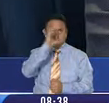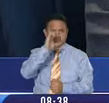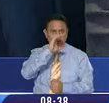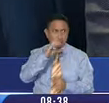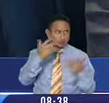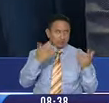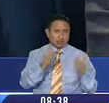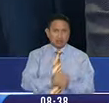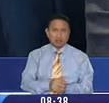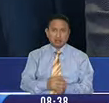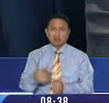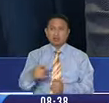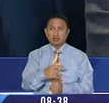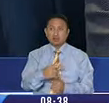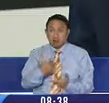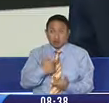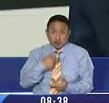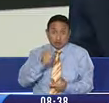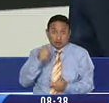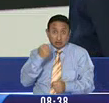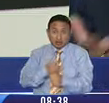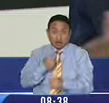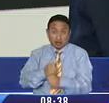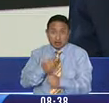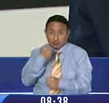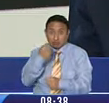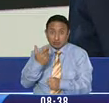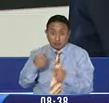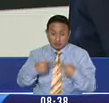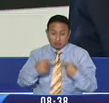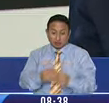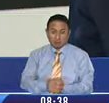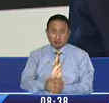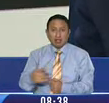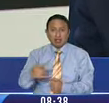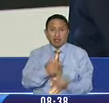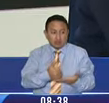cualquier manera, buscan el sustento diario. A estos emprendedores